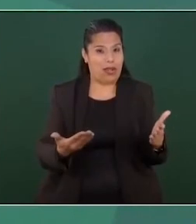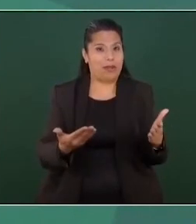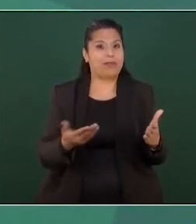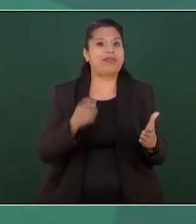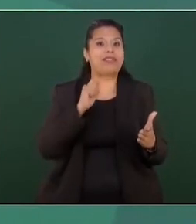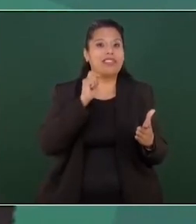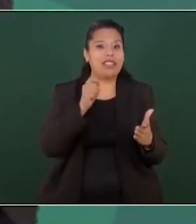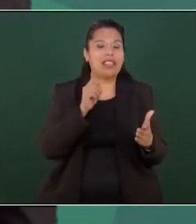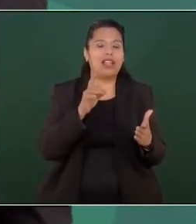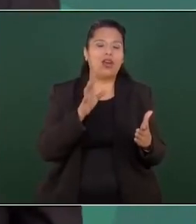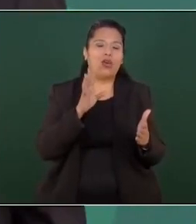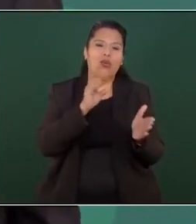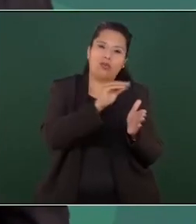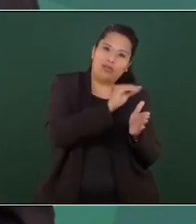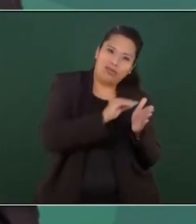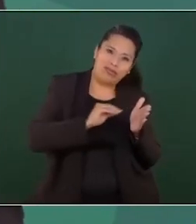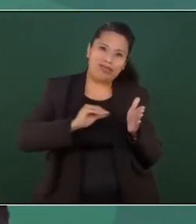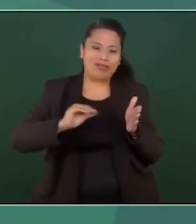operada,